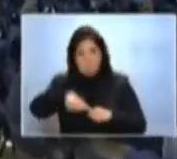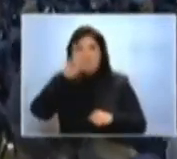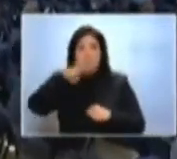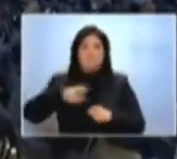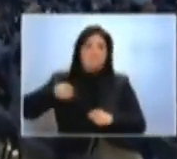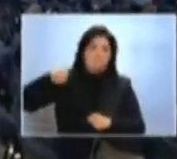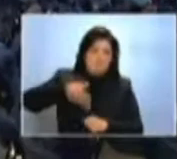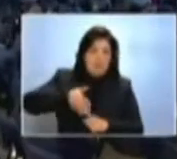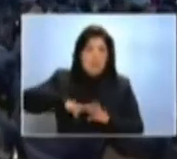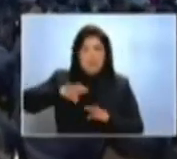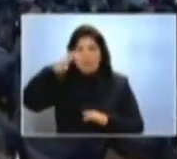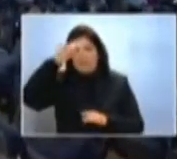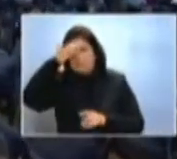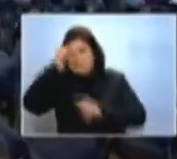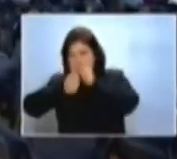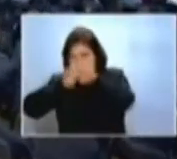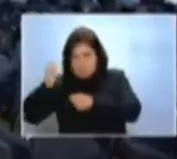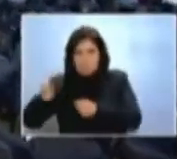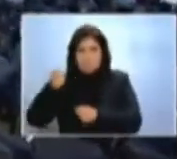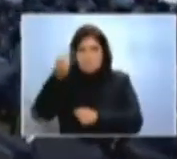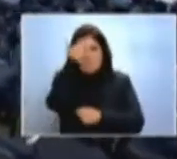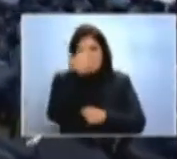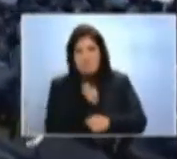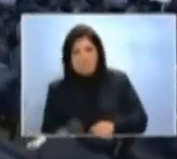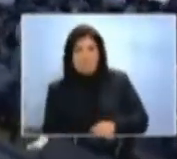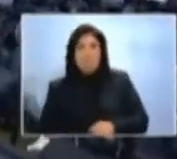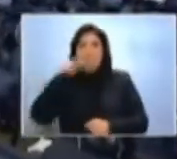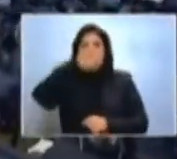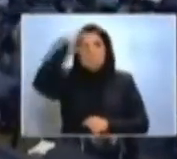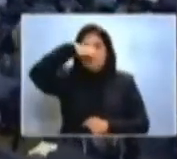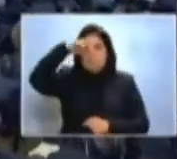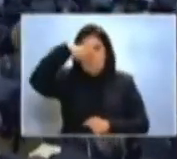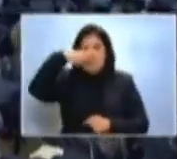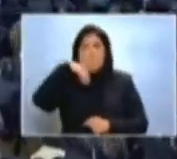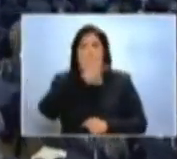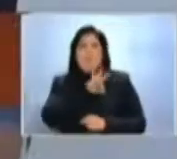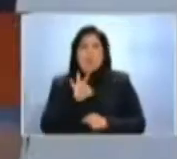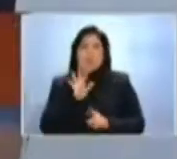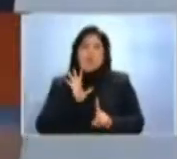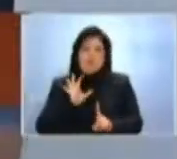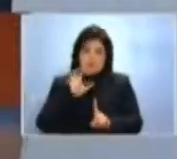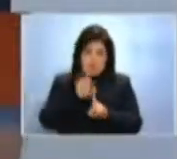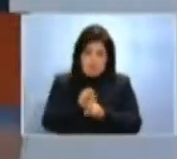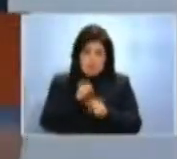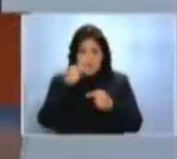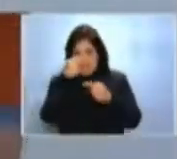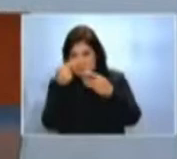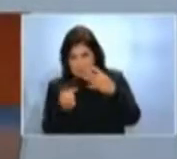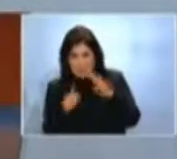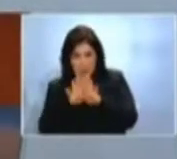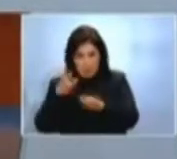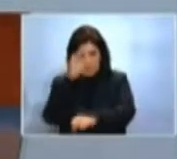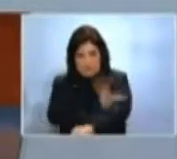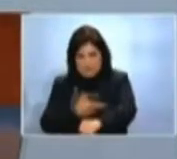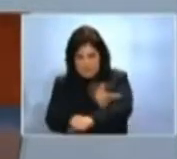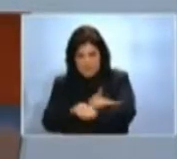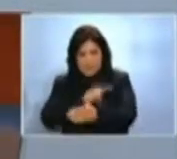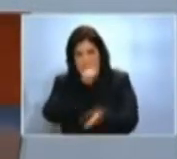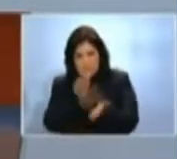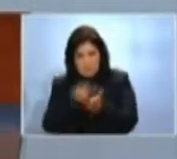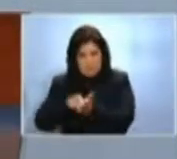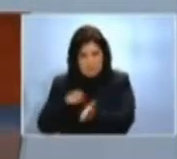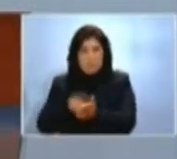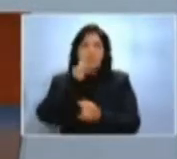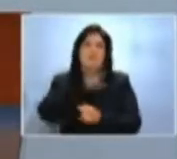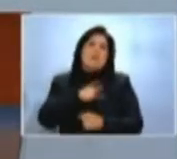muy, muy diferente ocupar un lugar tan simbólico para una plancha de estacionamiento, para un Claro, estacionamiento por supuesto. público, Bueno,